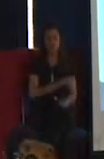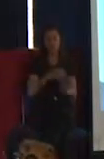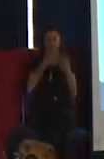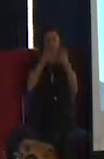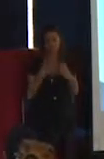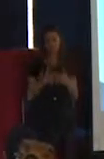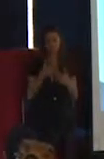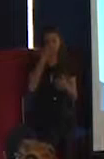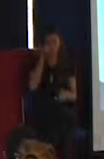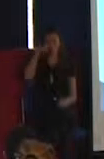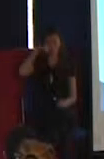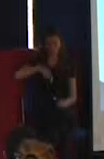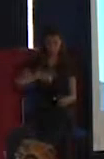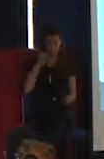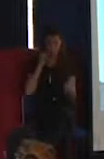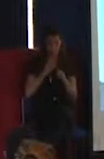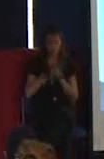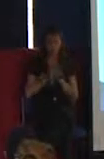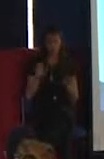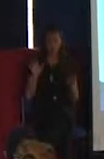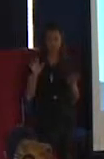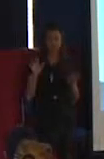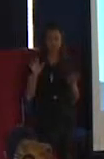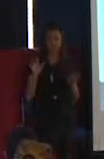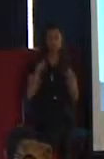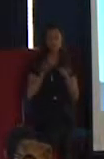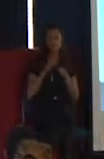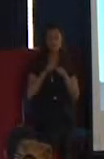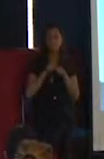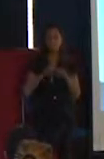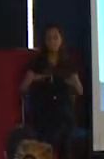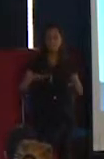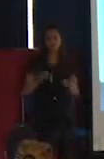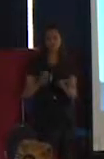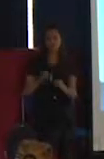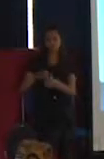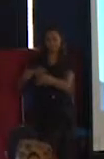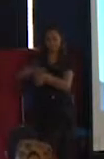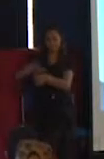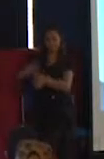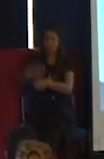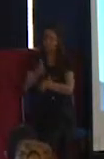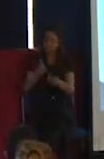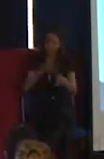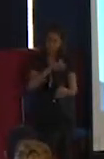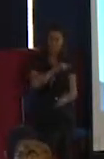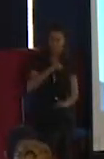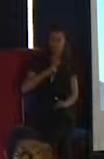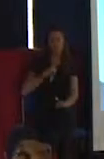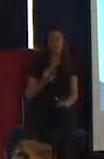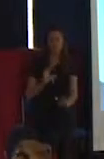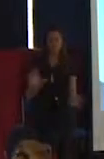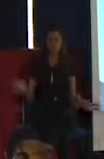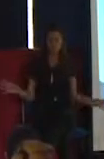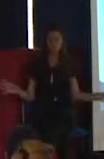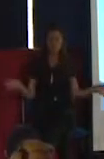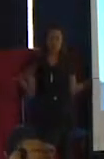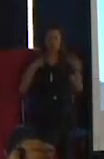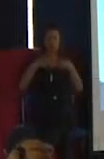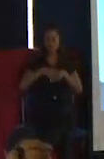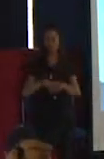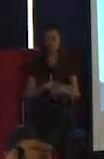vamos a incluir el sector público, aquí se tiene que incluir el sector privado, porque todas las